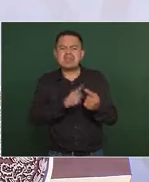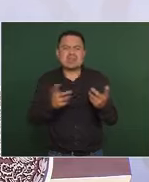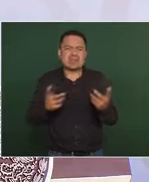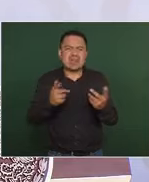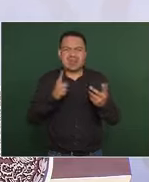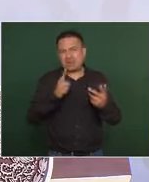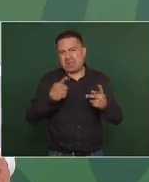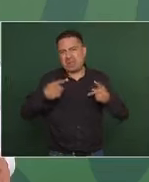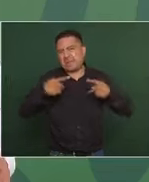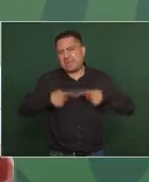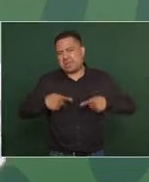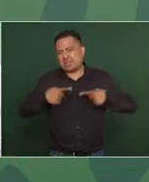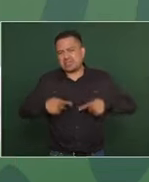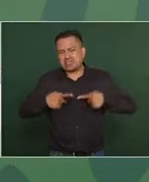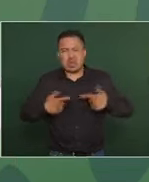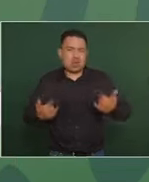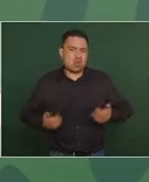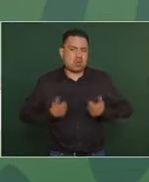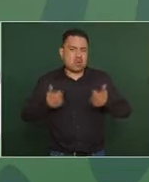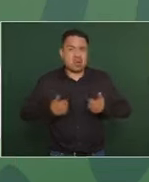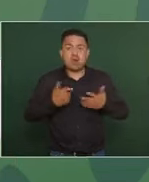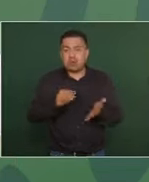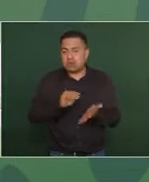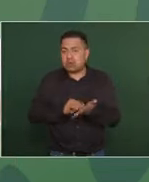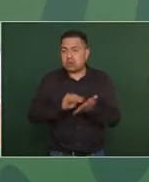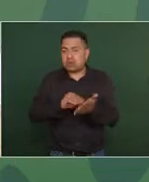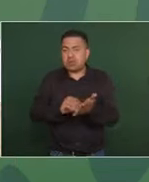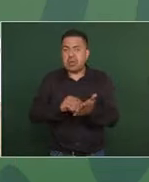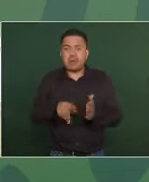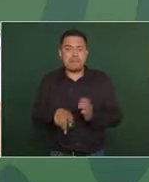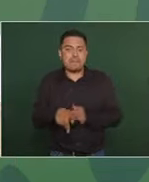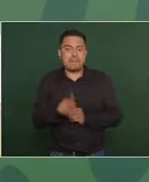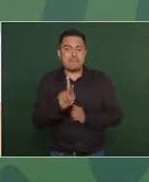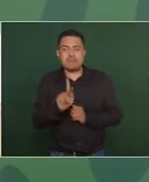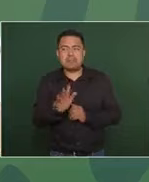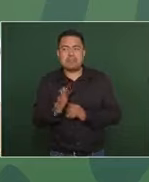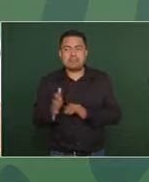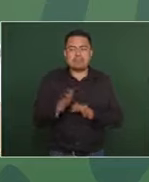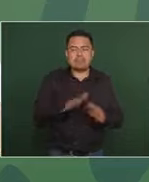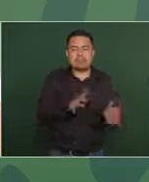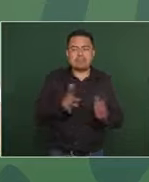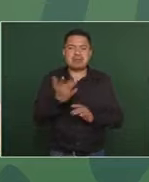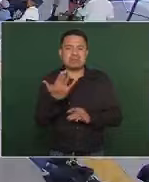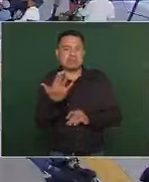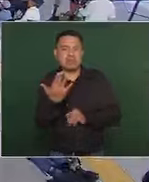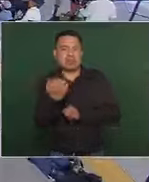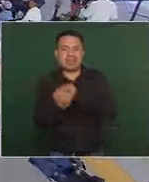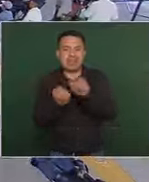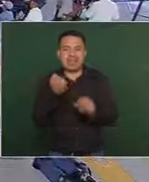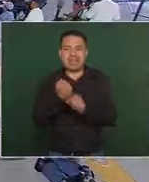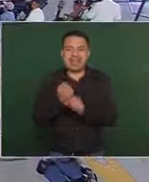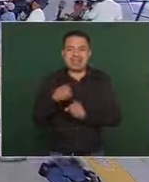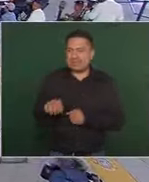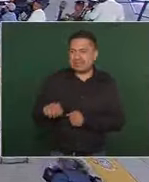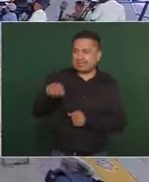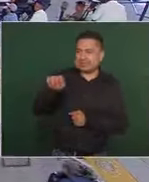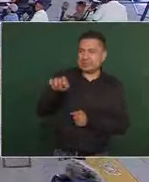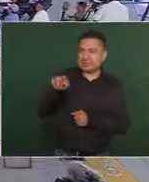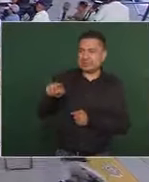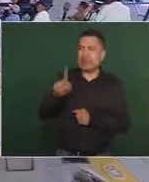una persona joven todavía, pero ya como de 50 años, y